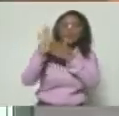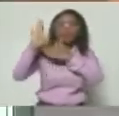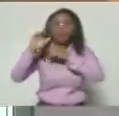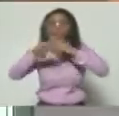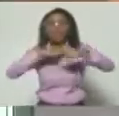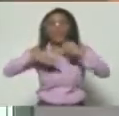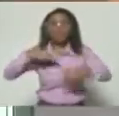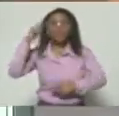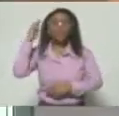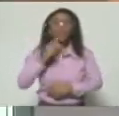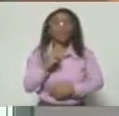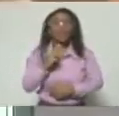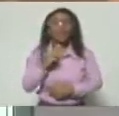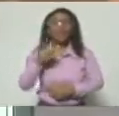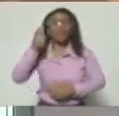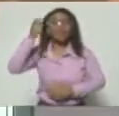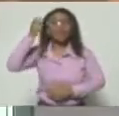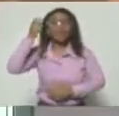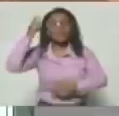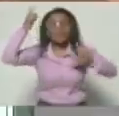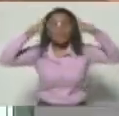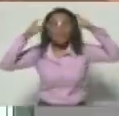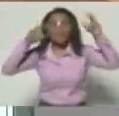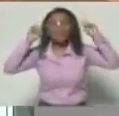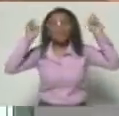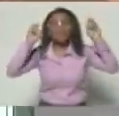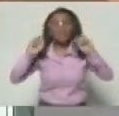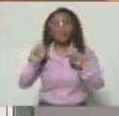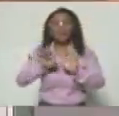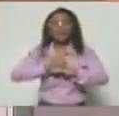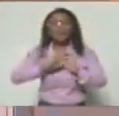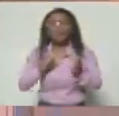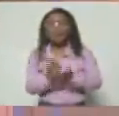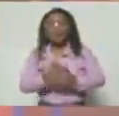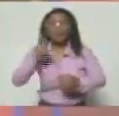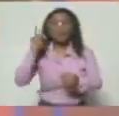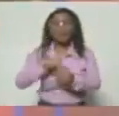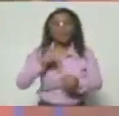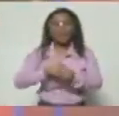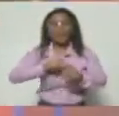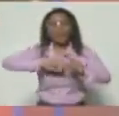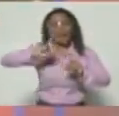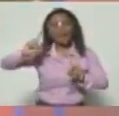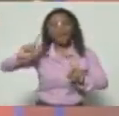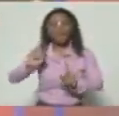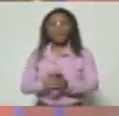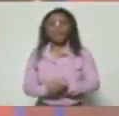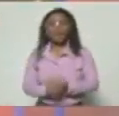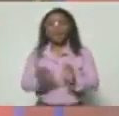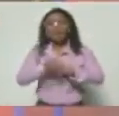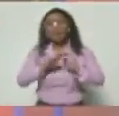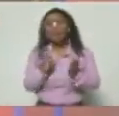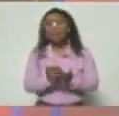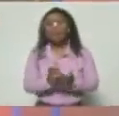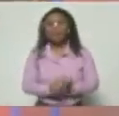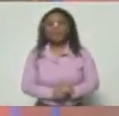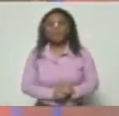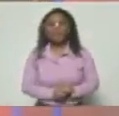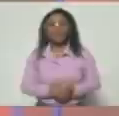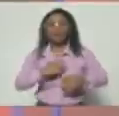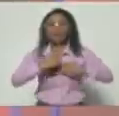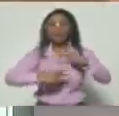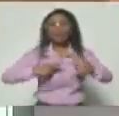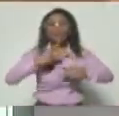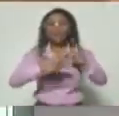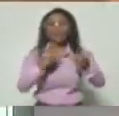Revolución Bolivariana, Hugo Chávez, en el contexto geopolítico, petrolero, energético en el mundo, y los